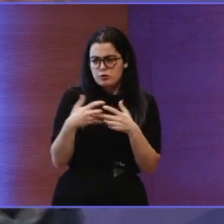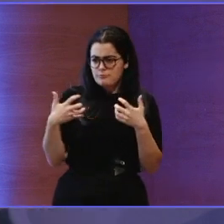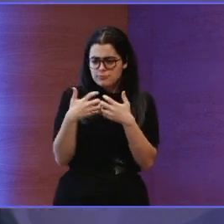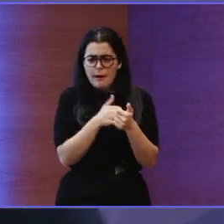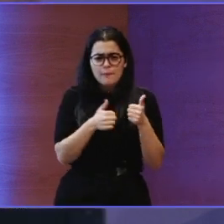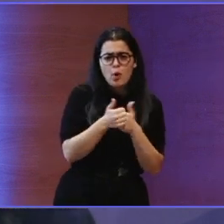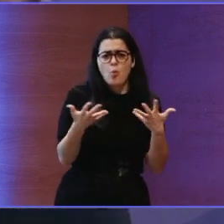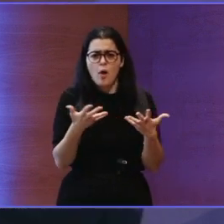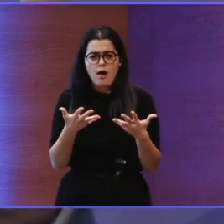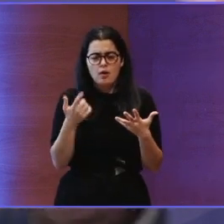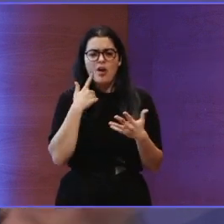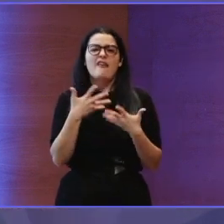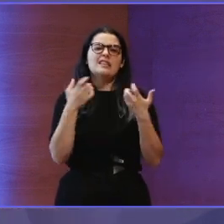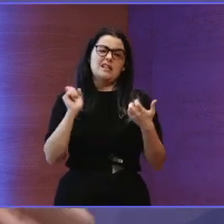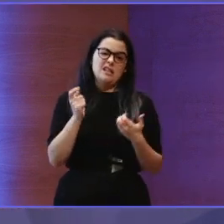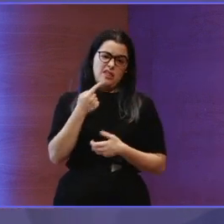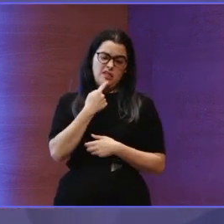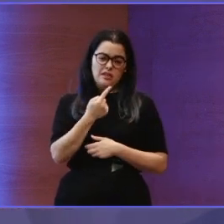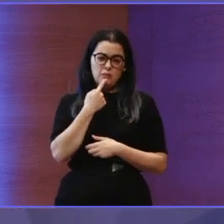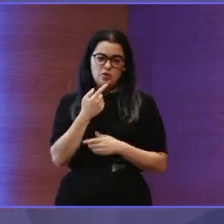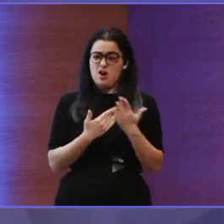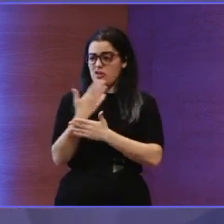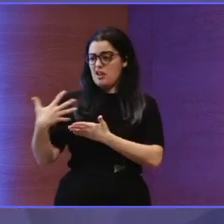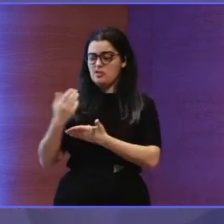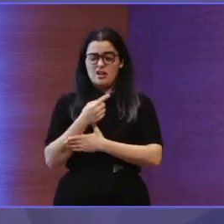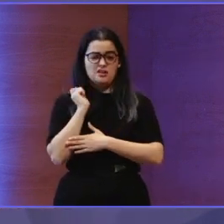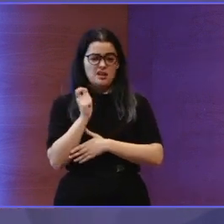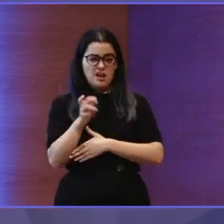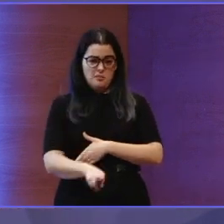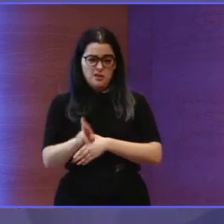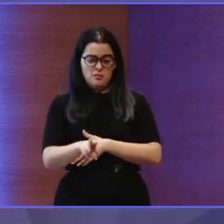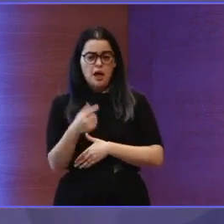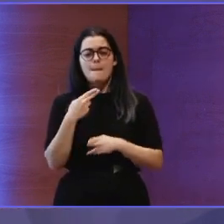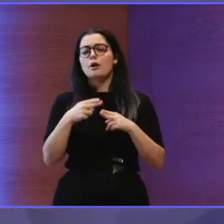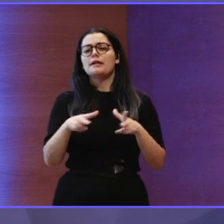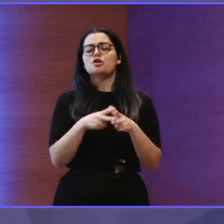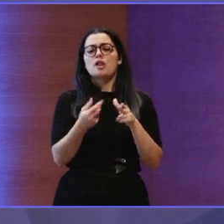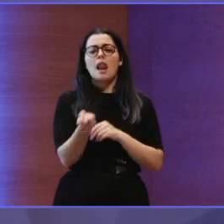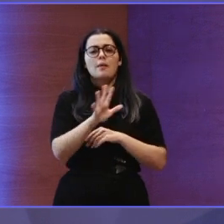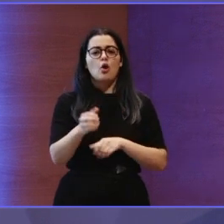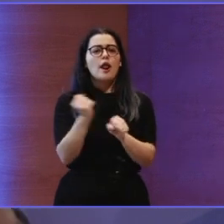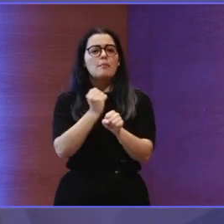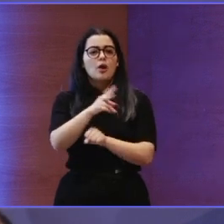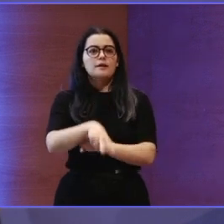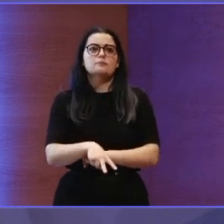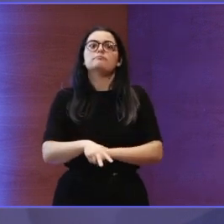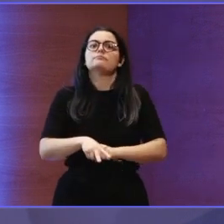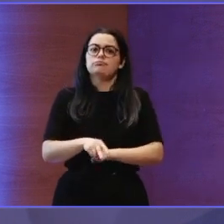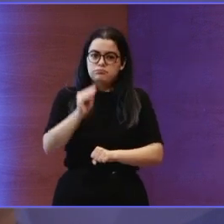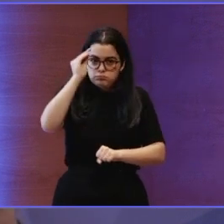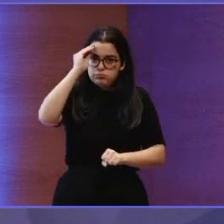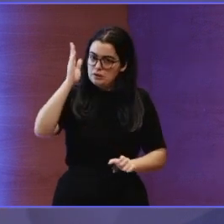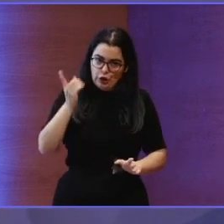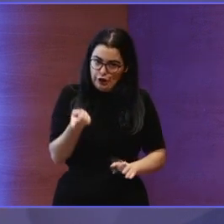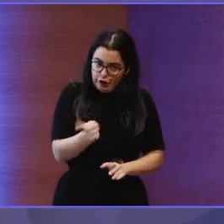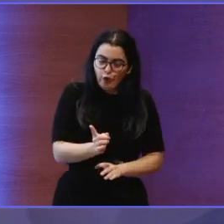bueno la famosa frase que decimos en cada jornada la política social la mejor política Social es el empleo Pues yo creo que cada día está más claro